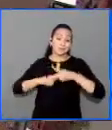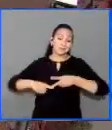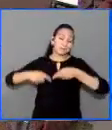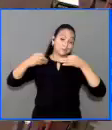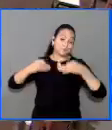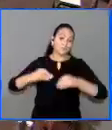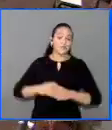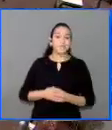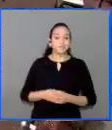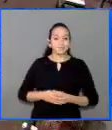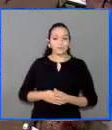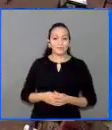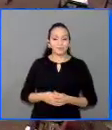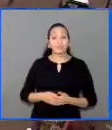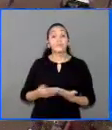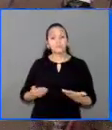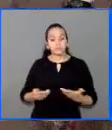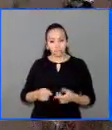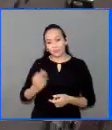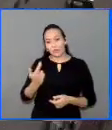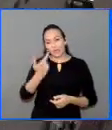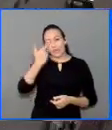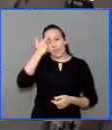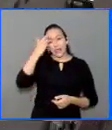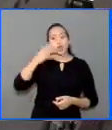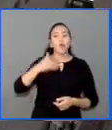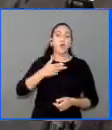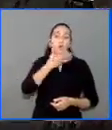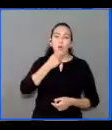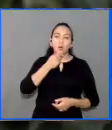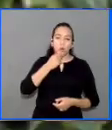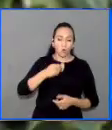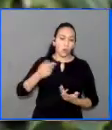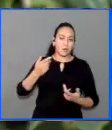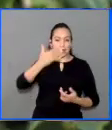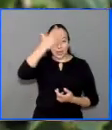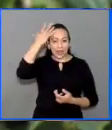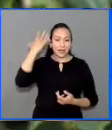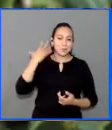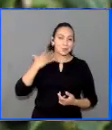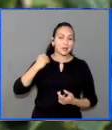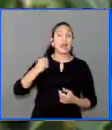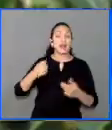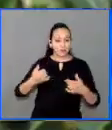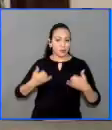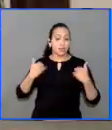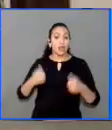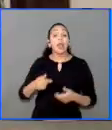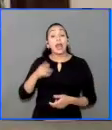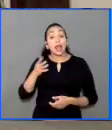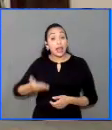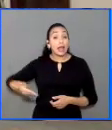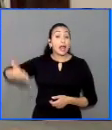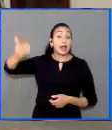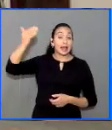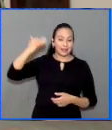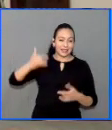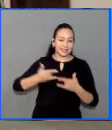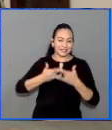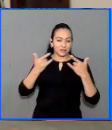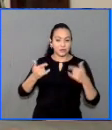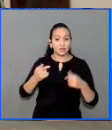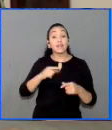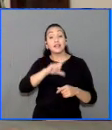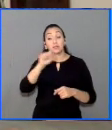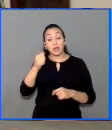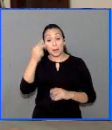Morelos y Pavón creó el Supremo Tribunal de Justicia para América Mexicana o la América Mexicana, fue hasta 1824